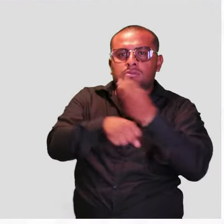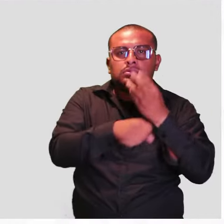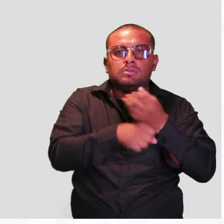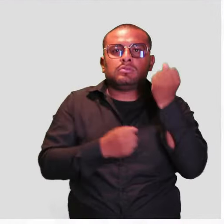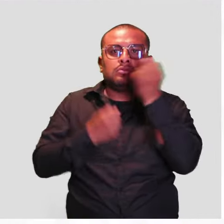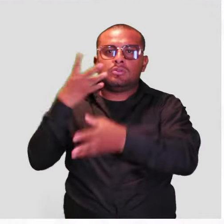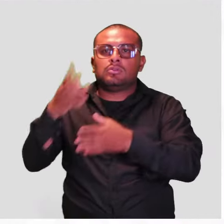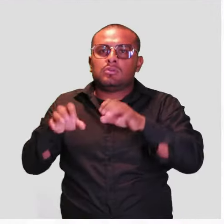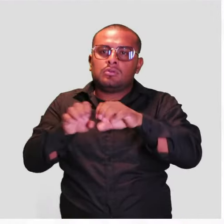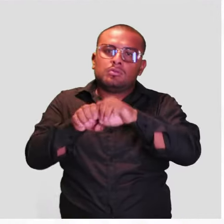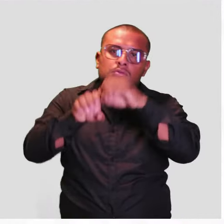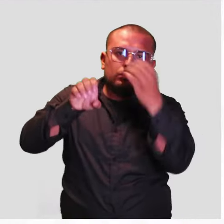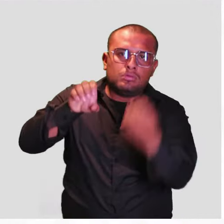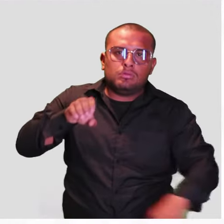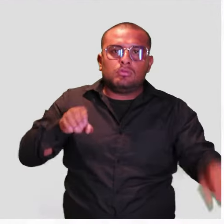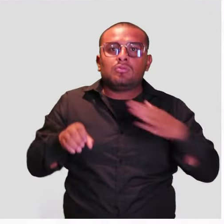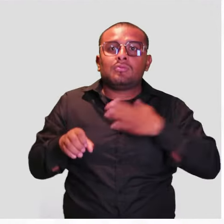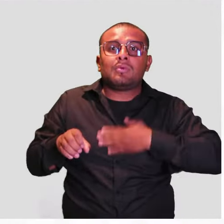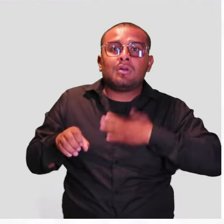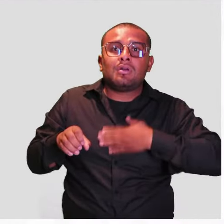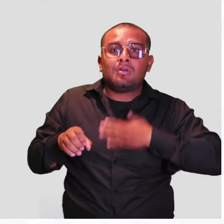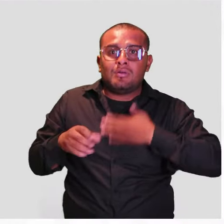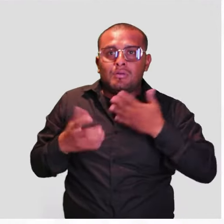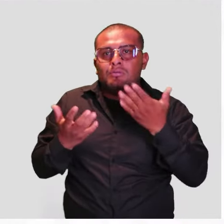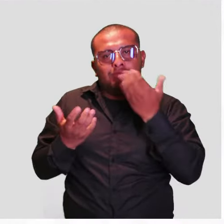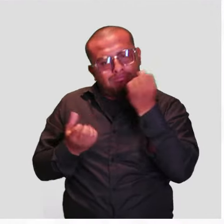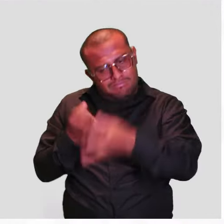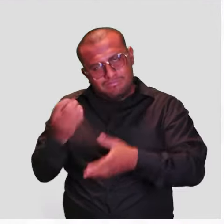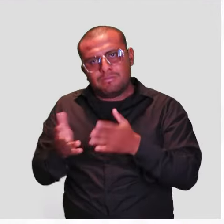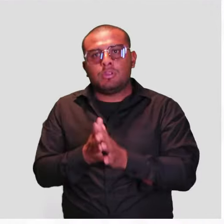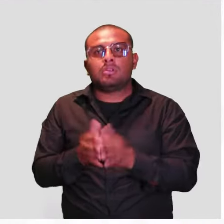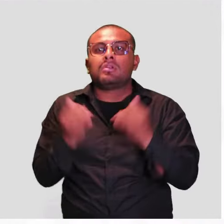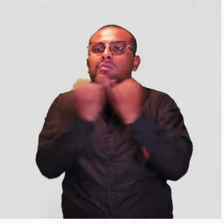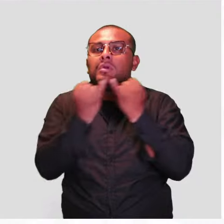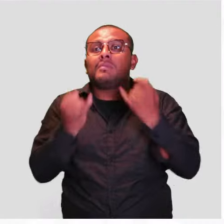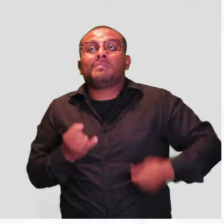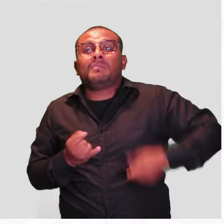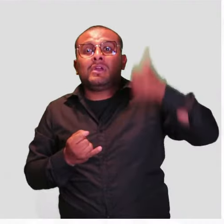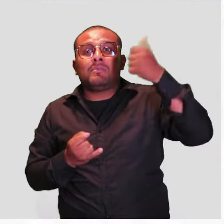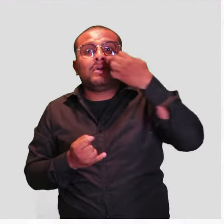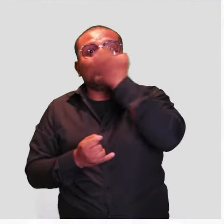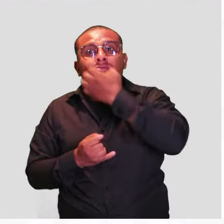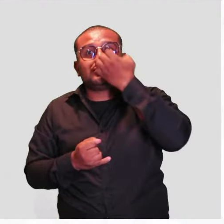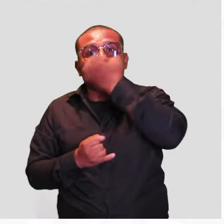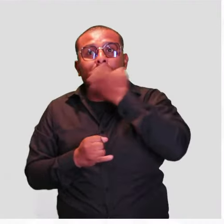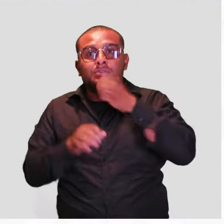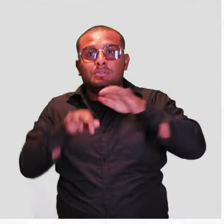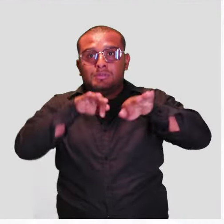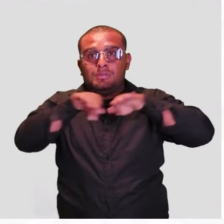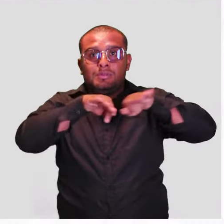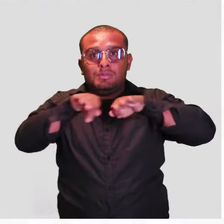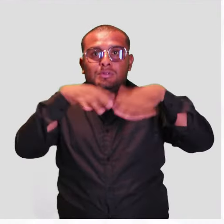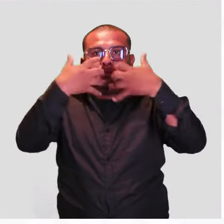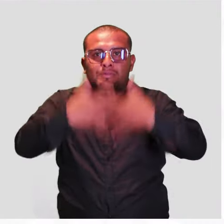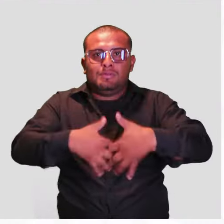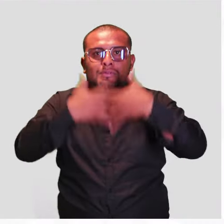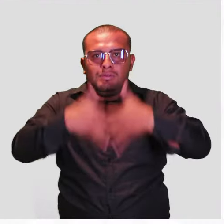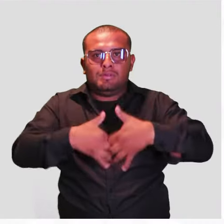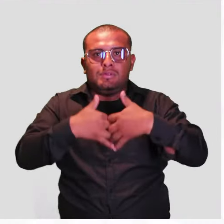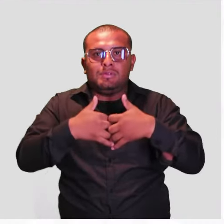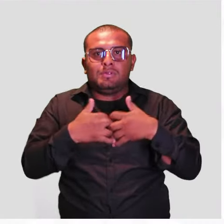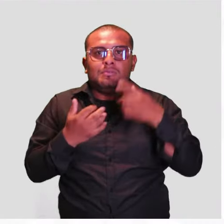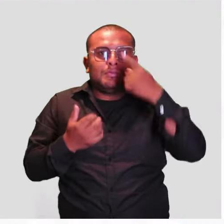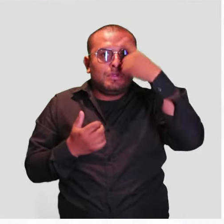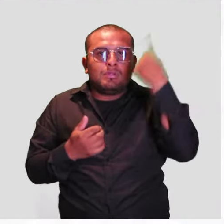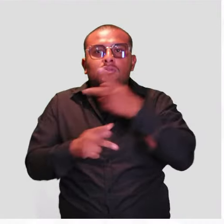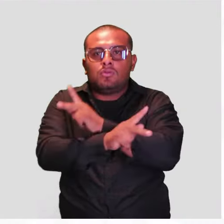Vamos a impulsar también la primera escuela de oficios digitales de competencias industriales para atender la demanda de